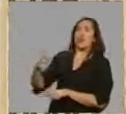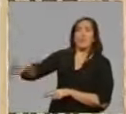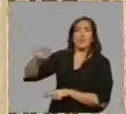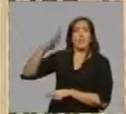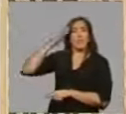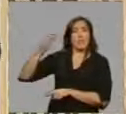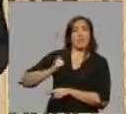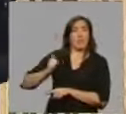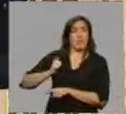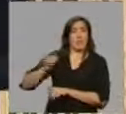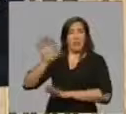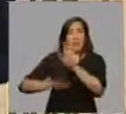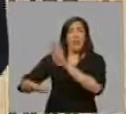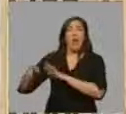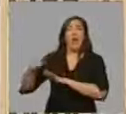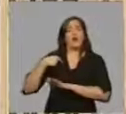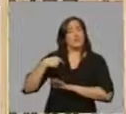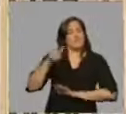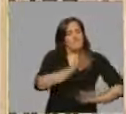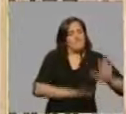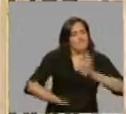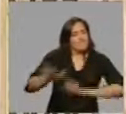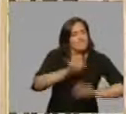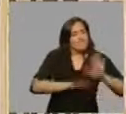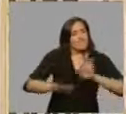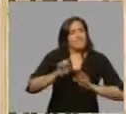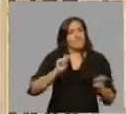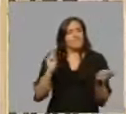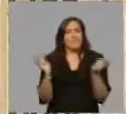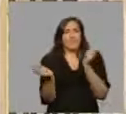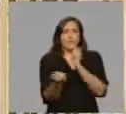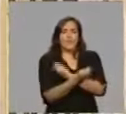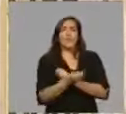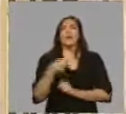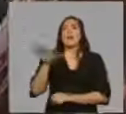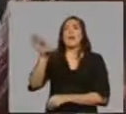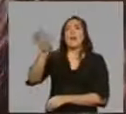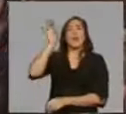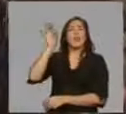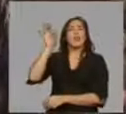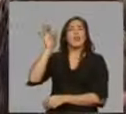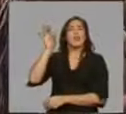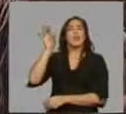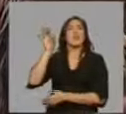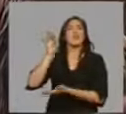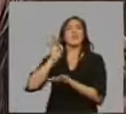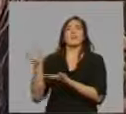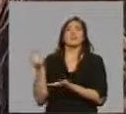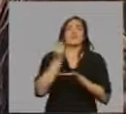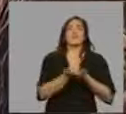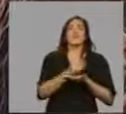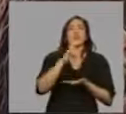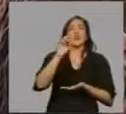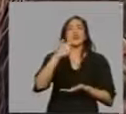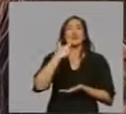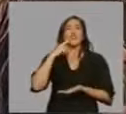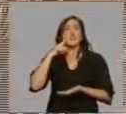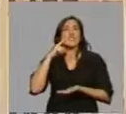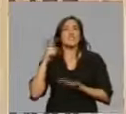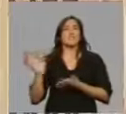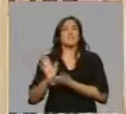de una reestructuración que significó también la designación de Agustín Rossi como